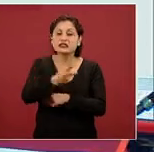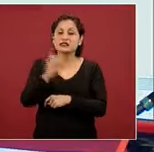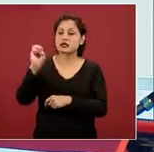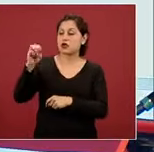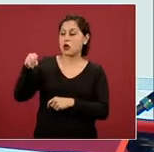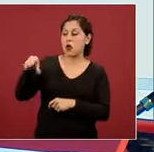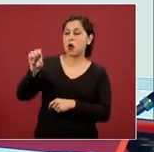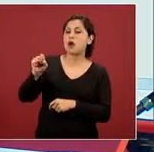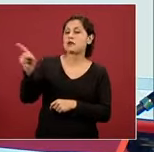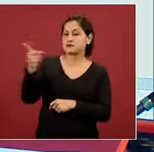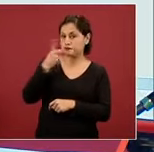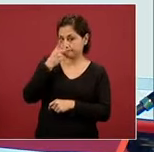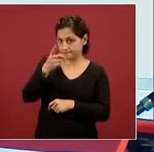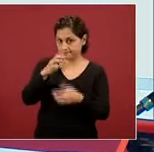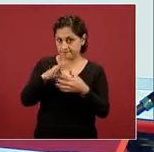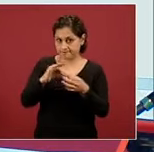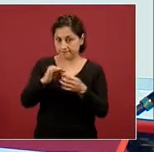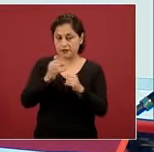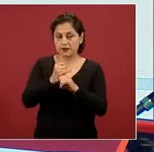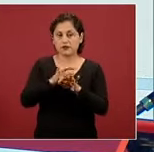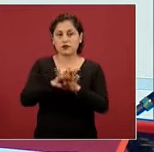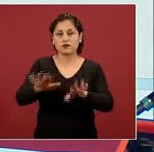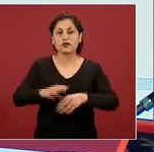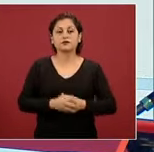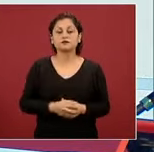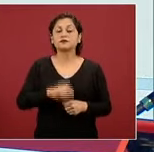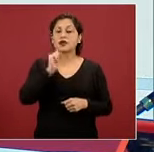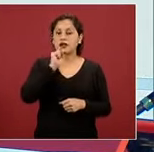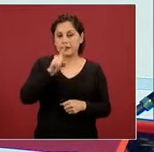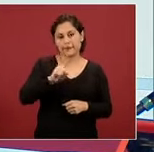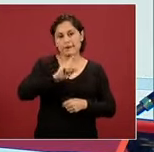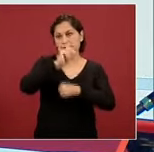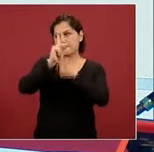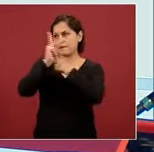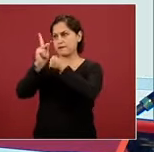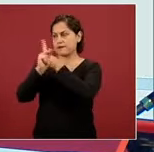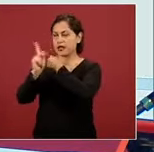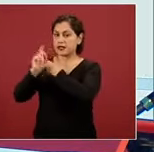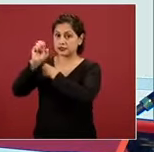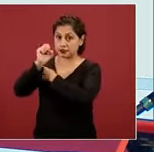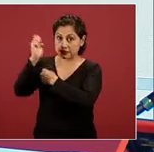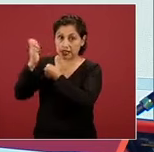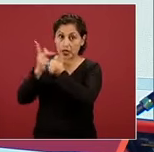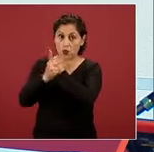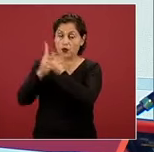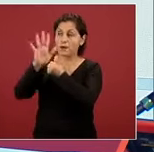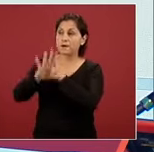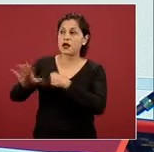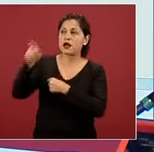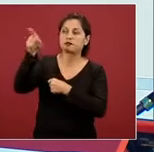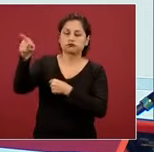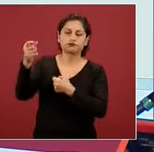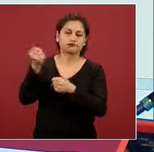vez lo que producen de información cada uno de los países que pertenecen a esa región del mundo. Vemos que hubo